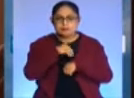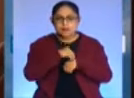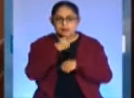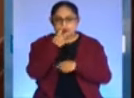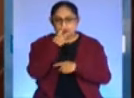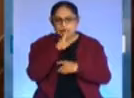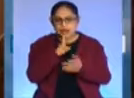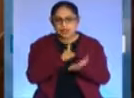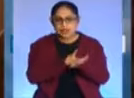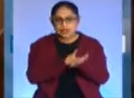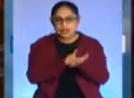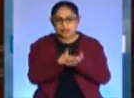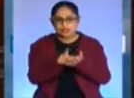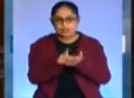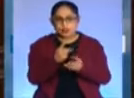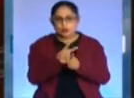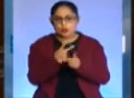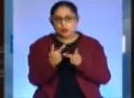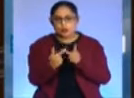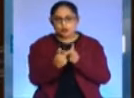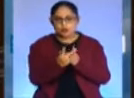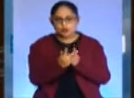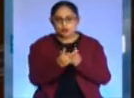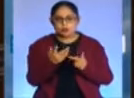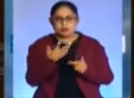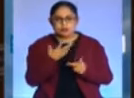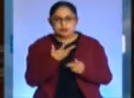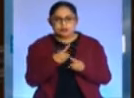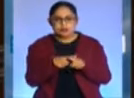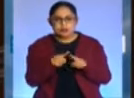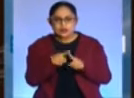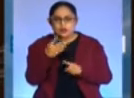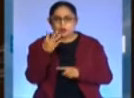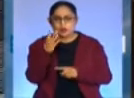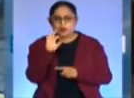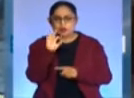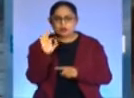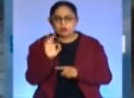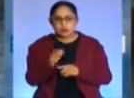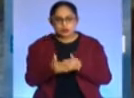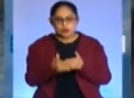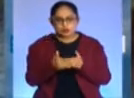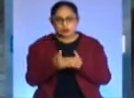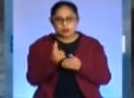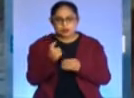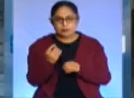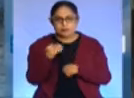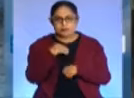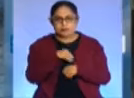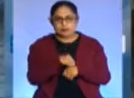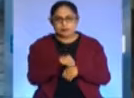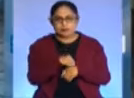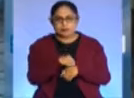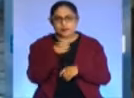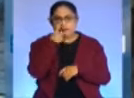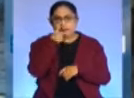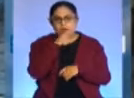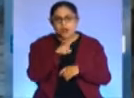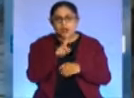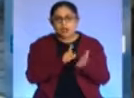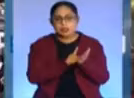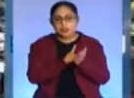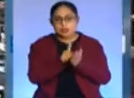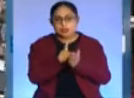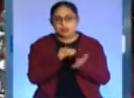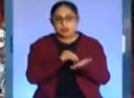y productos en un 4% de conformidad con la inflación que se estima para el próximo año. En tanto, para la prestación de